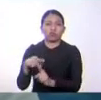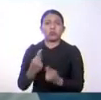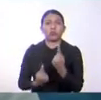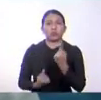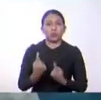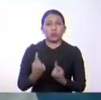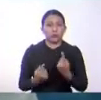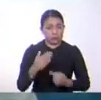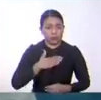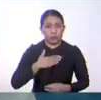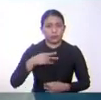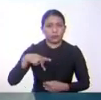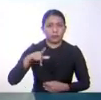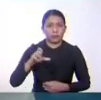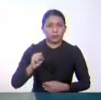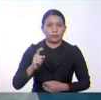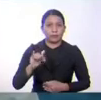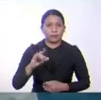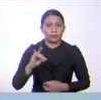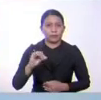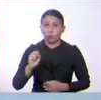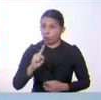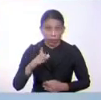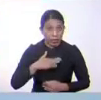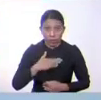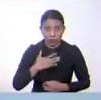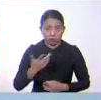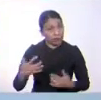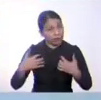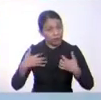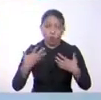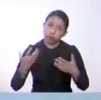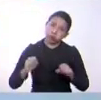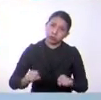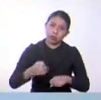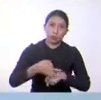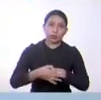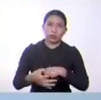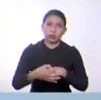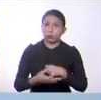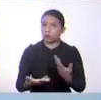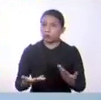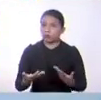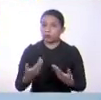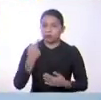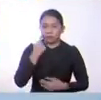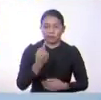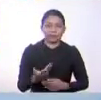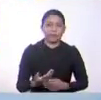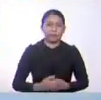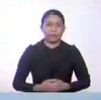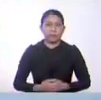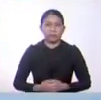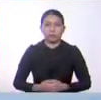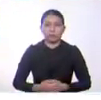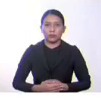¿Tendrán plastidios? ¿No tendrán plastidios? ¿Estarán vivas? ¿Estarán muertas? Pues lo veremos a continuación.